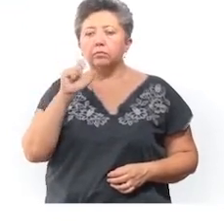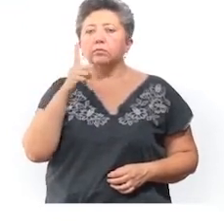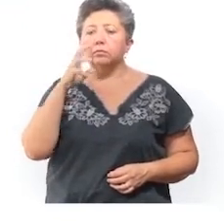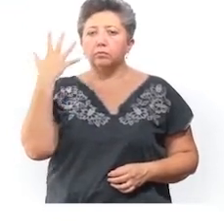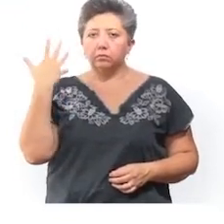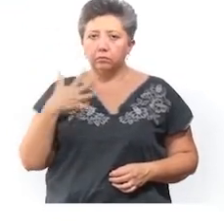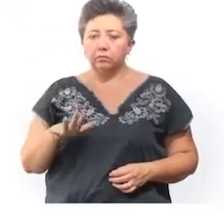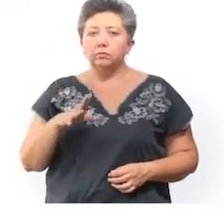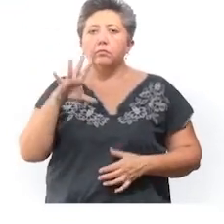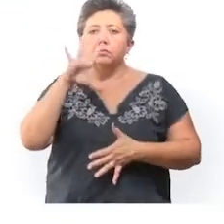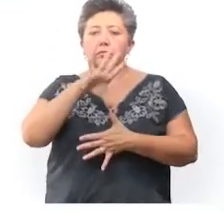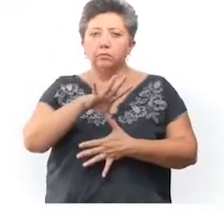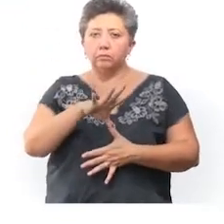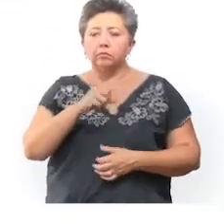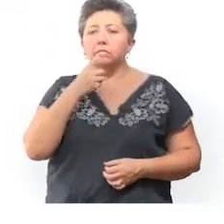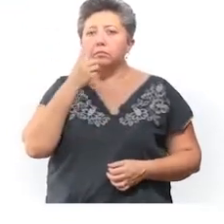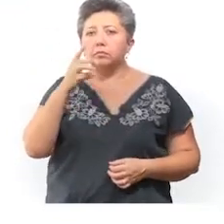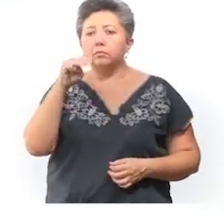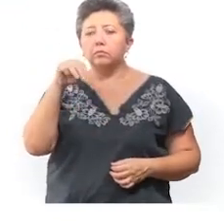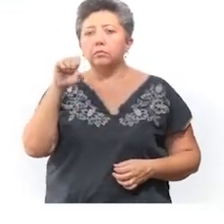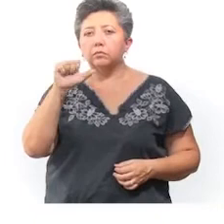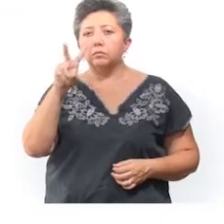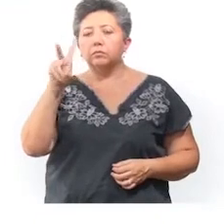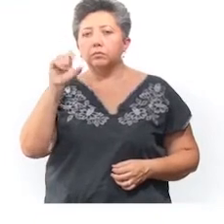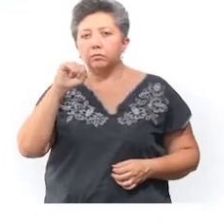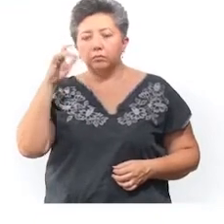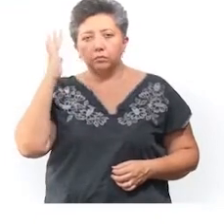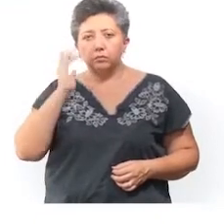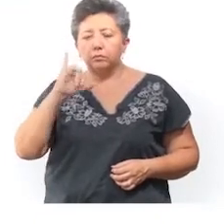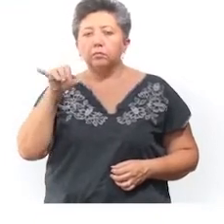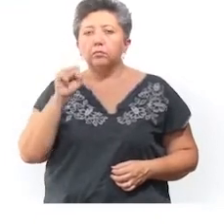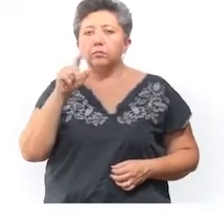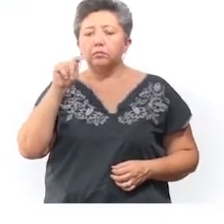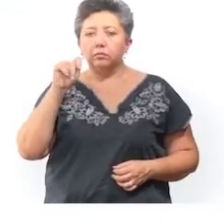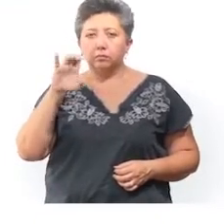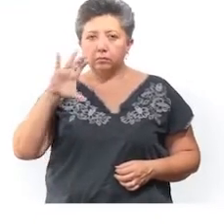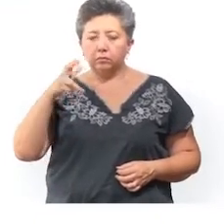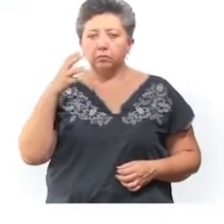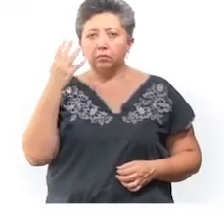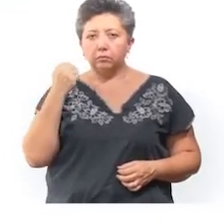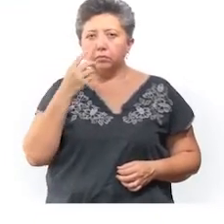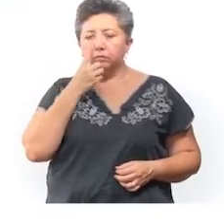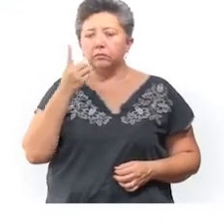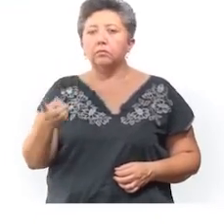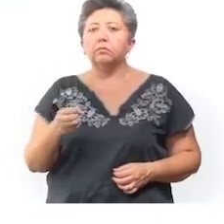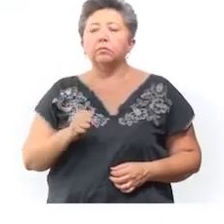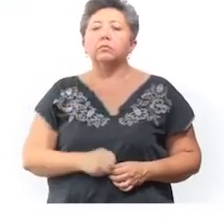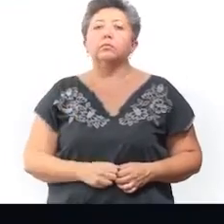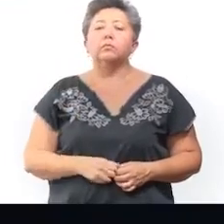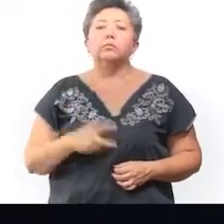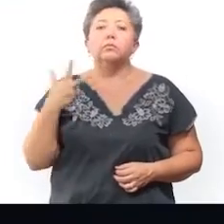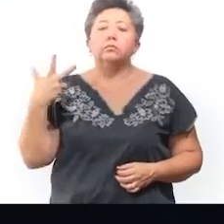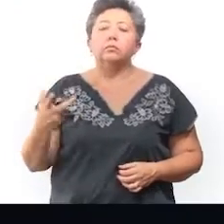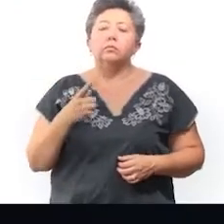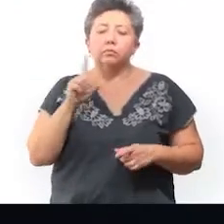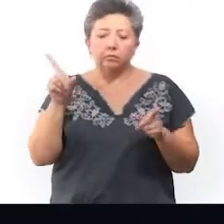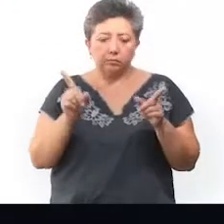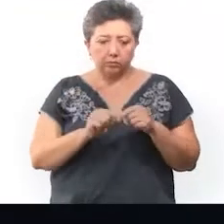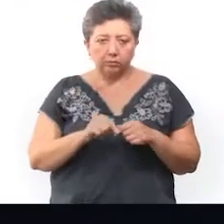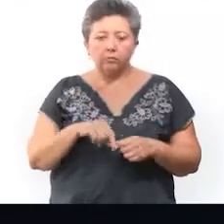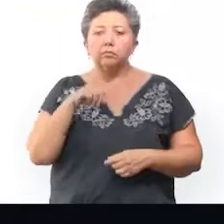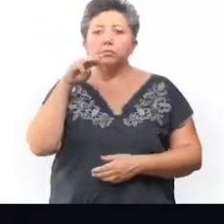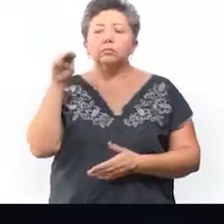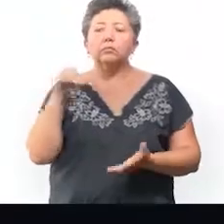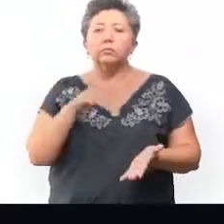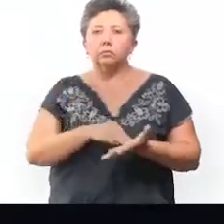10, Las Américas, Manuel Ávila Camacho y San José Tecó, 9, y Cortés Sarmiento, 8. Específicamente